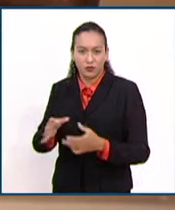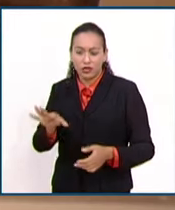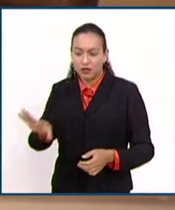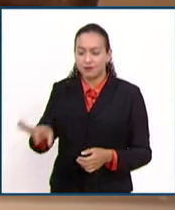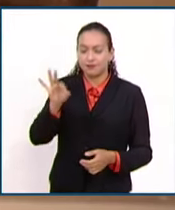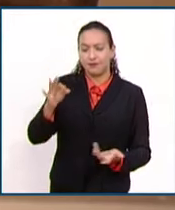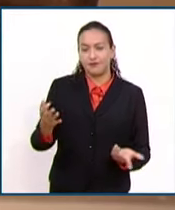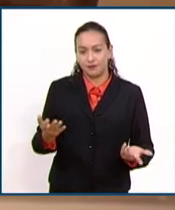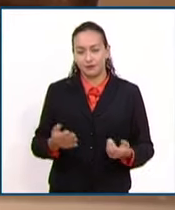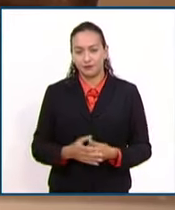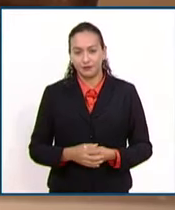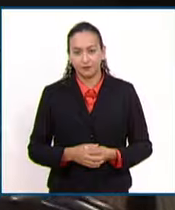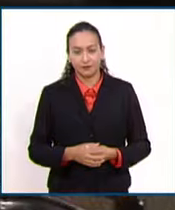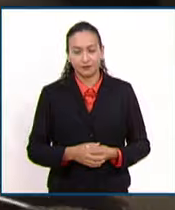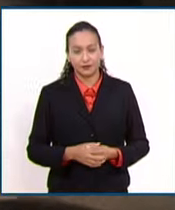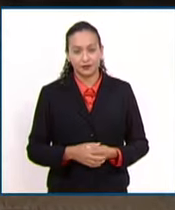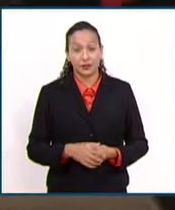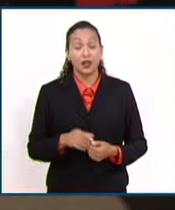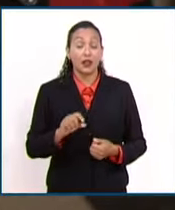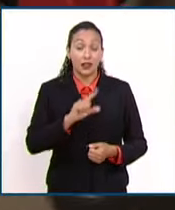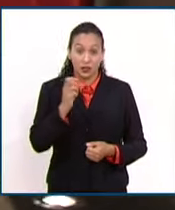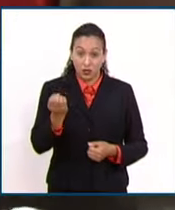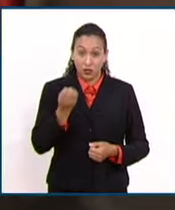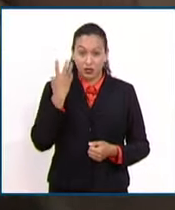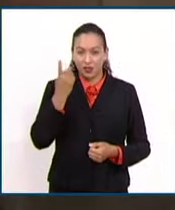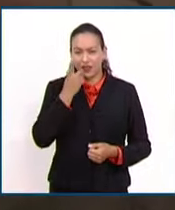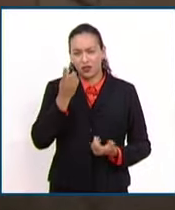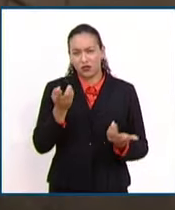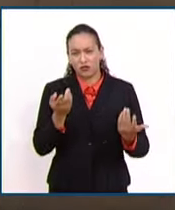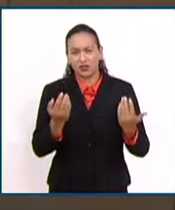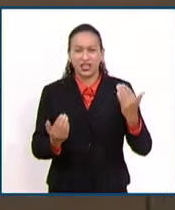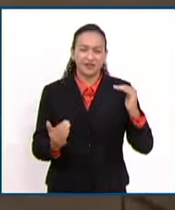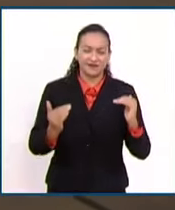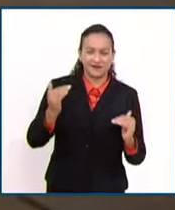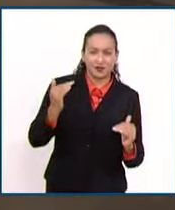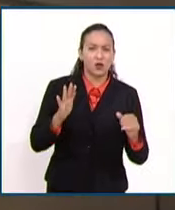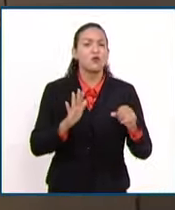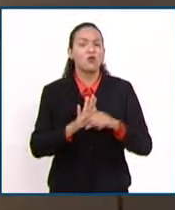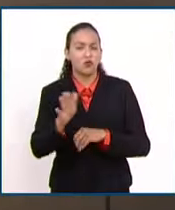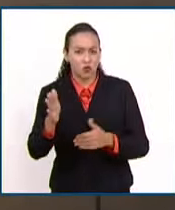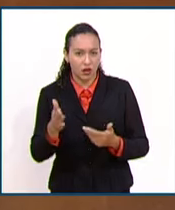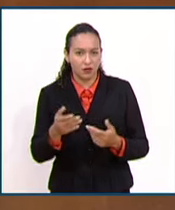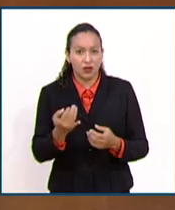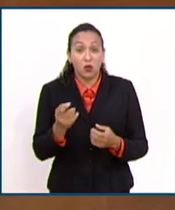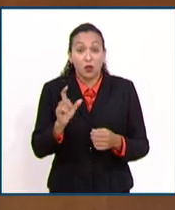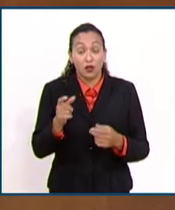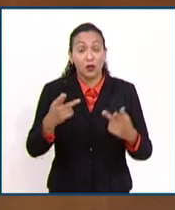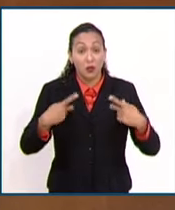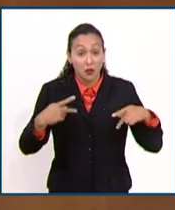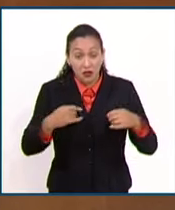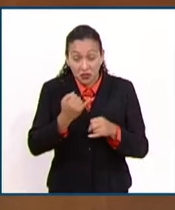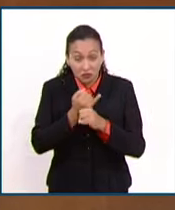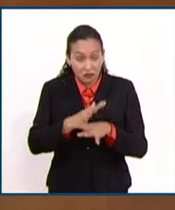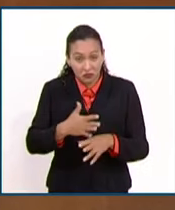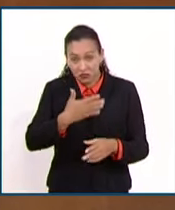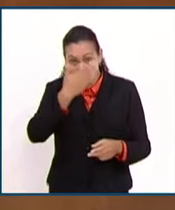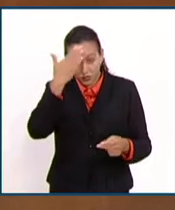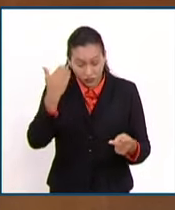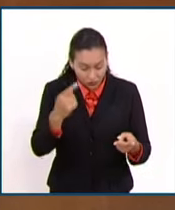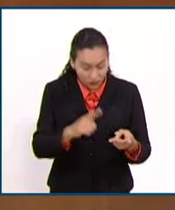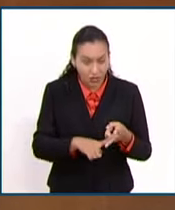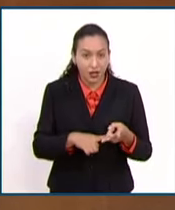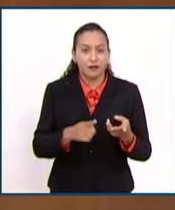elección. En conferencia agregó como desventajas los riesgos de elecciones desinformadas, uso de demagogia y